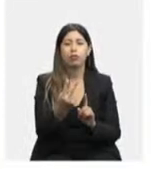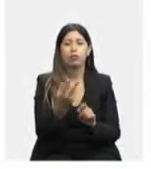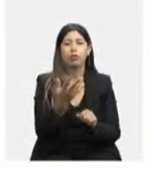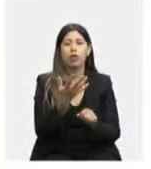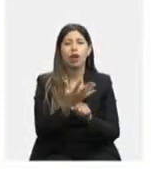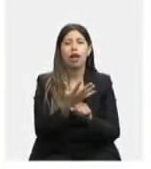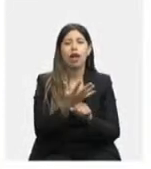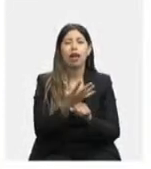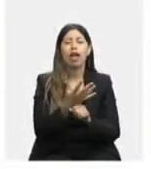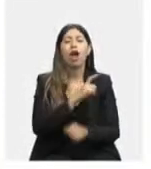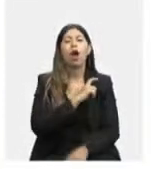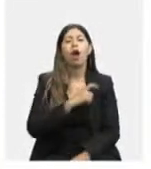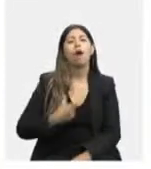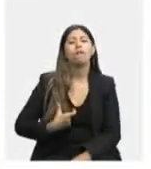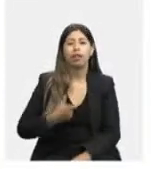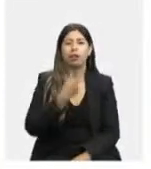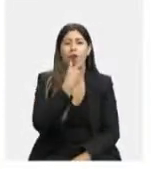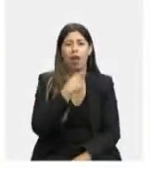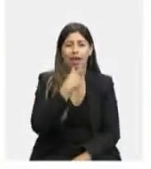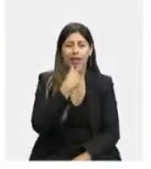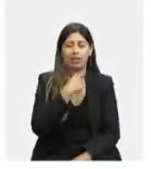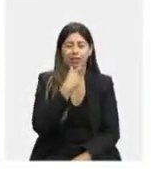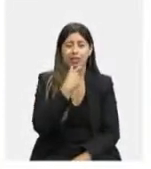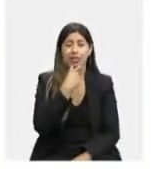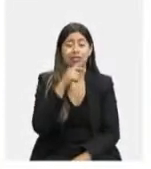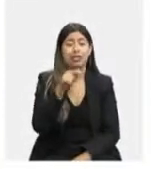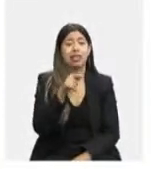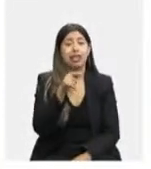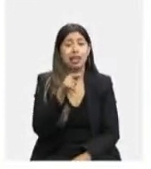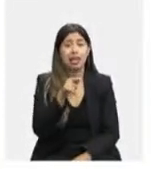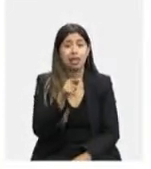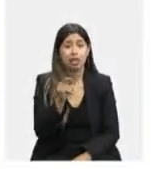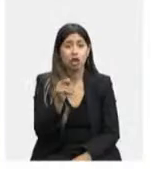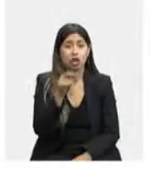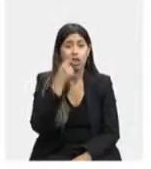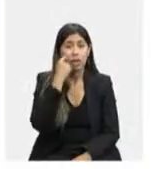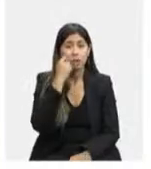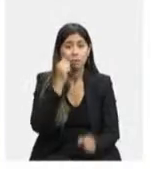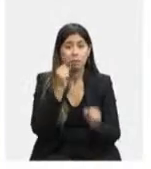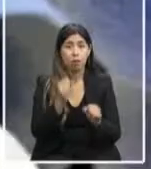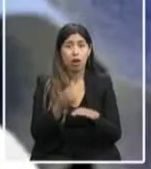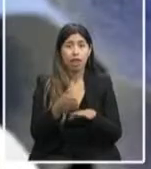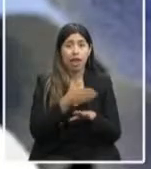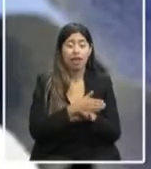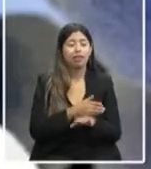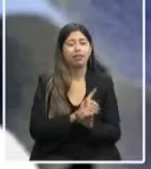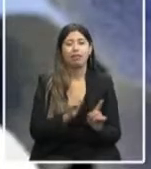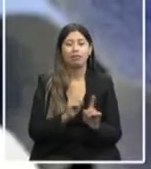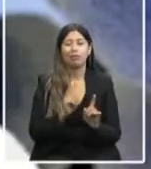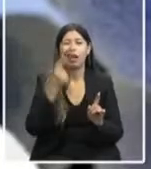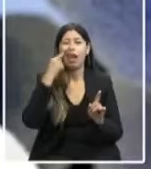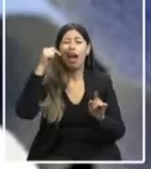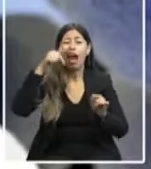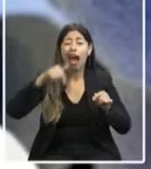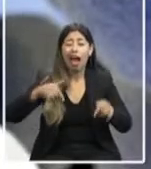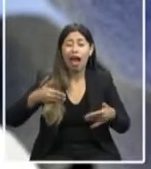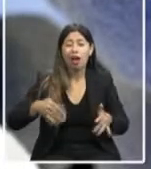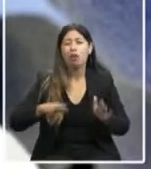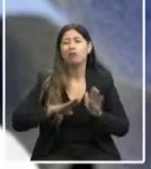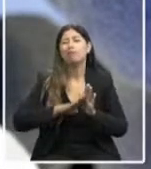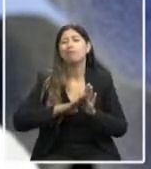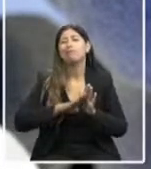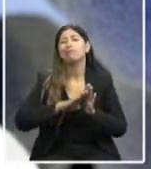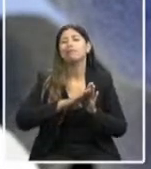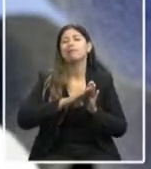el gobierno inglés donde no pueden predecir. Entonces nosotros trabajamos sobre situaciones donde las tendencias actuales no